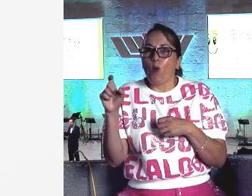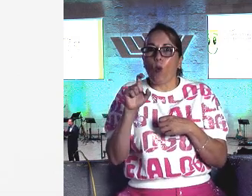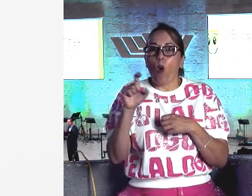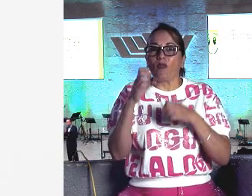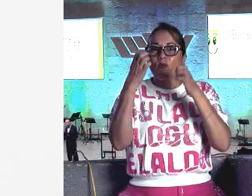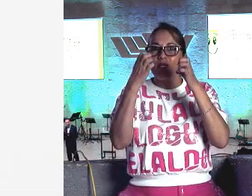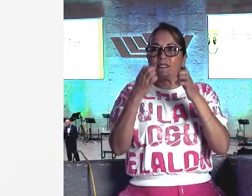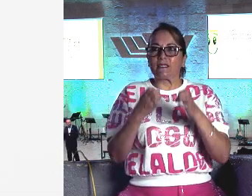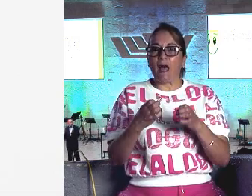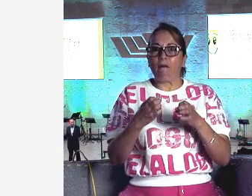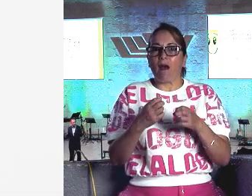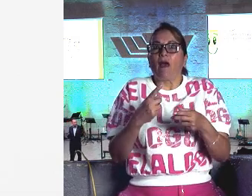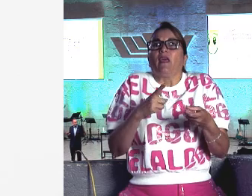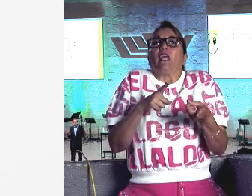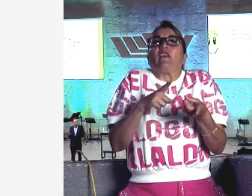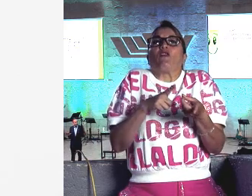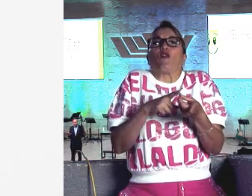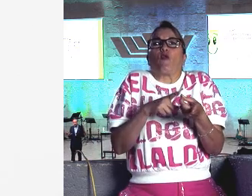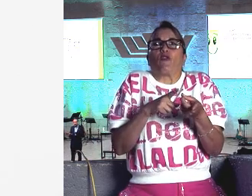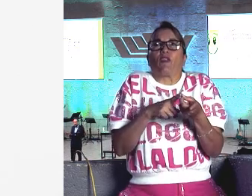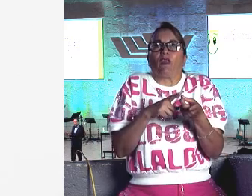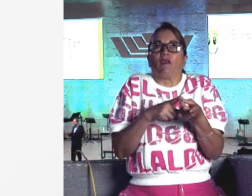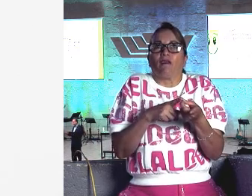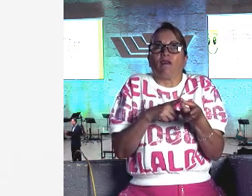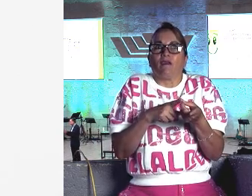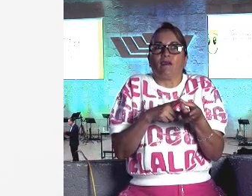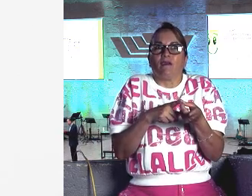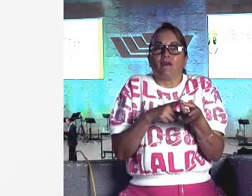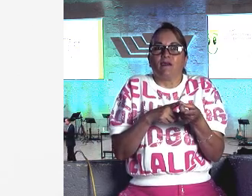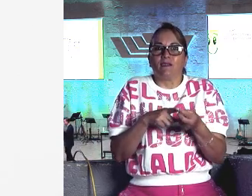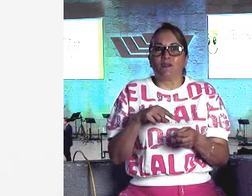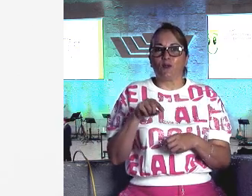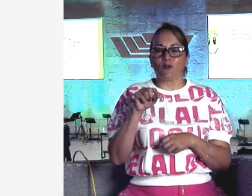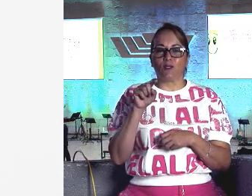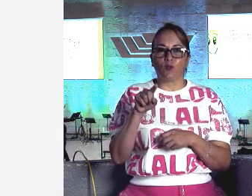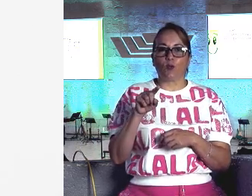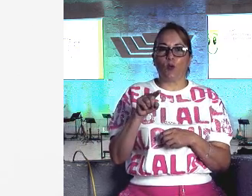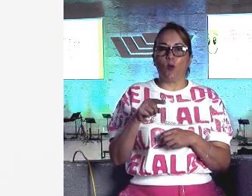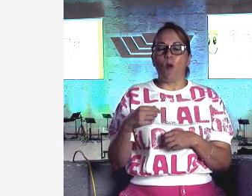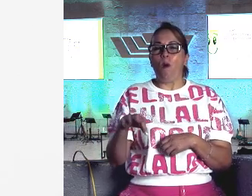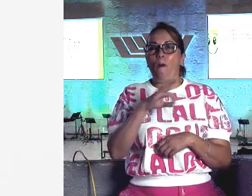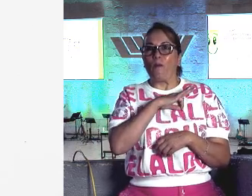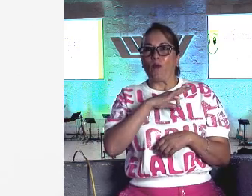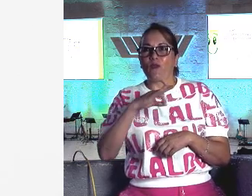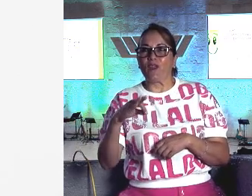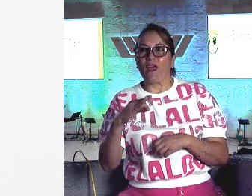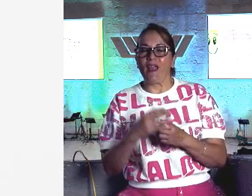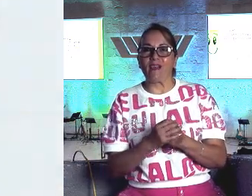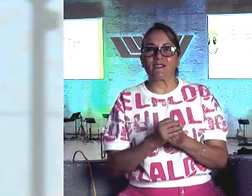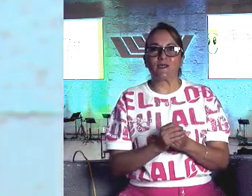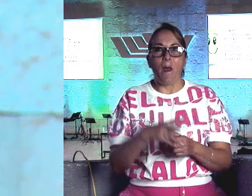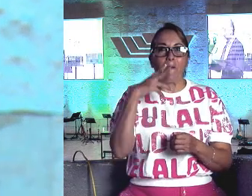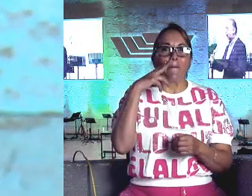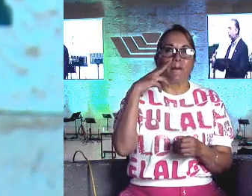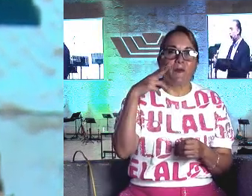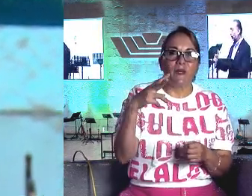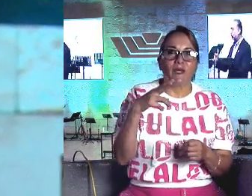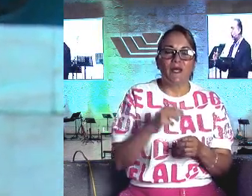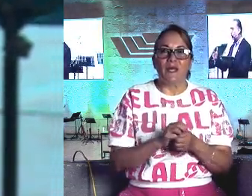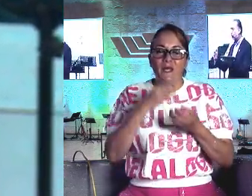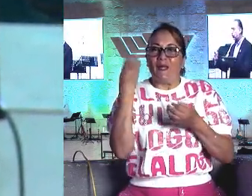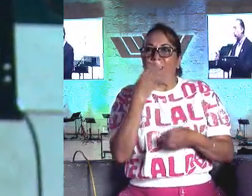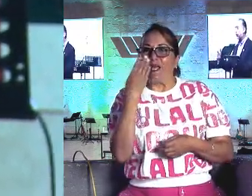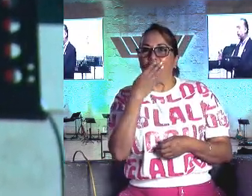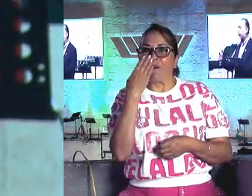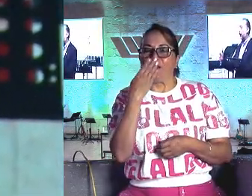estaba en donde. Así que si pudiéramos empatar, y eso lo vemos cuando en la aplicación de YouVersion, cuando